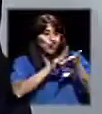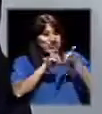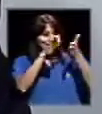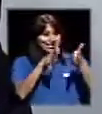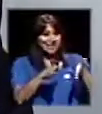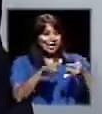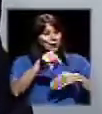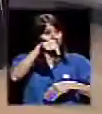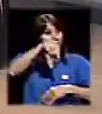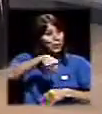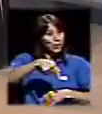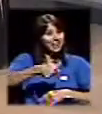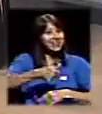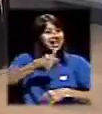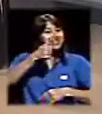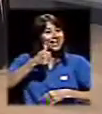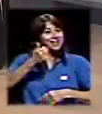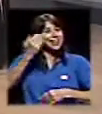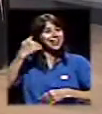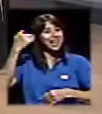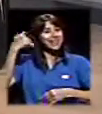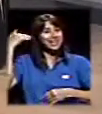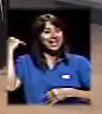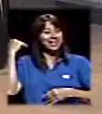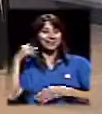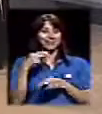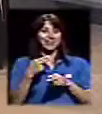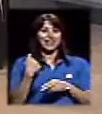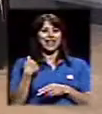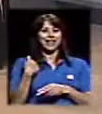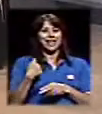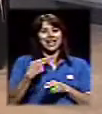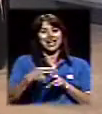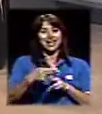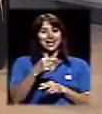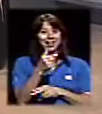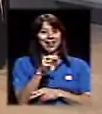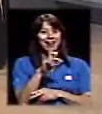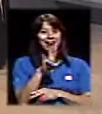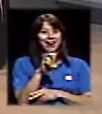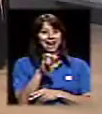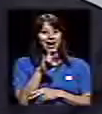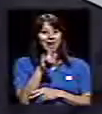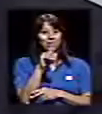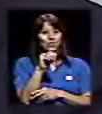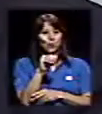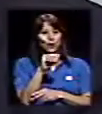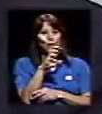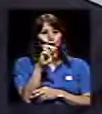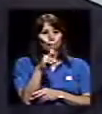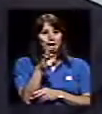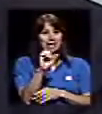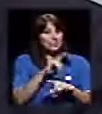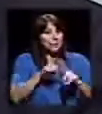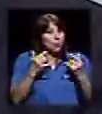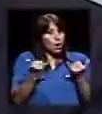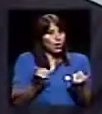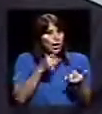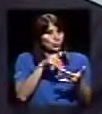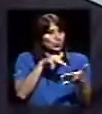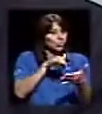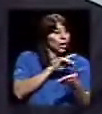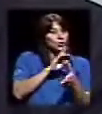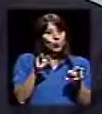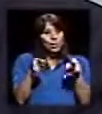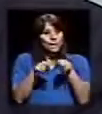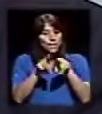de antier, que es Gerardo Corrales, pero que no está en esa tesitura, sino más bien